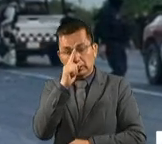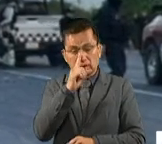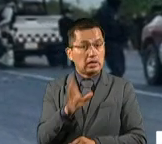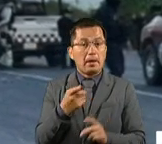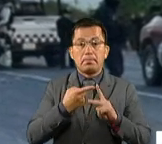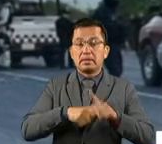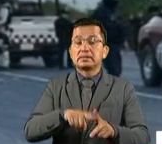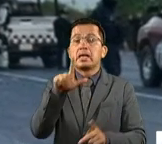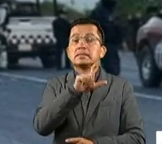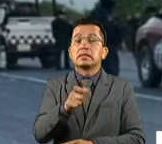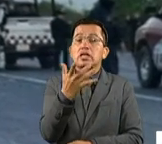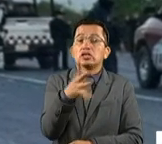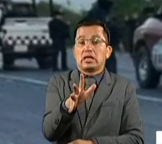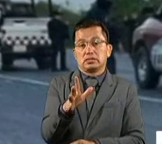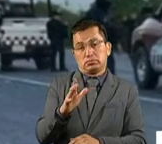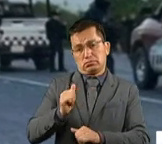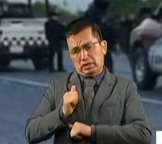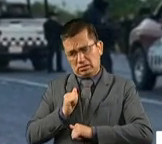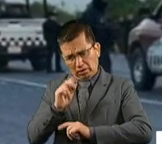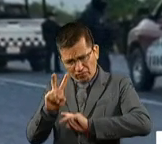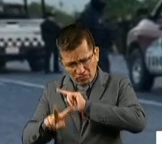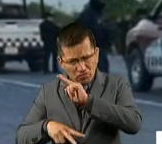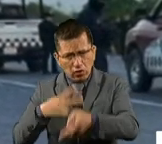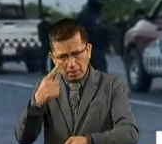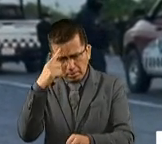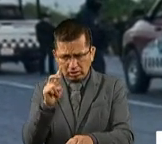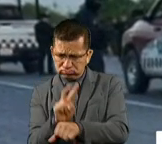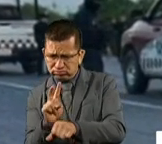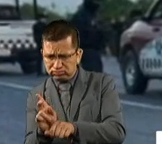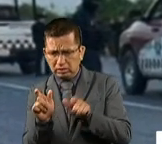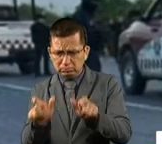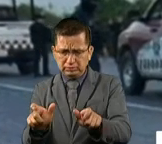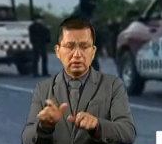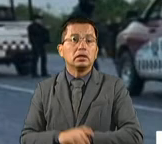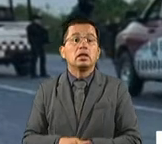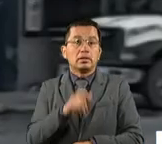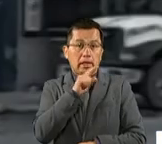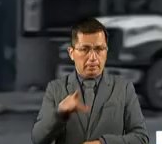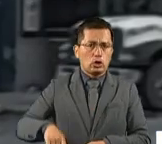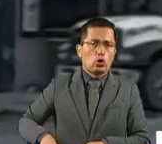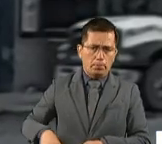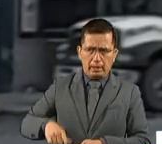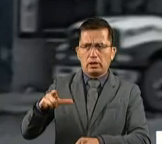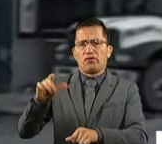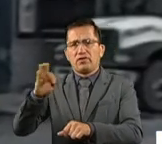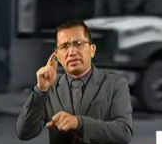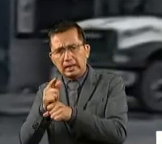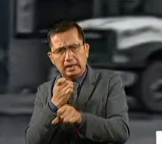710 elementos y que existe coordinación entre los diferentes órdenes de gobierno.